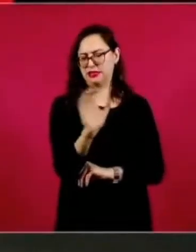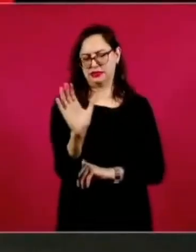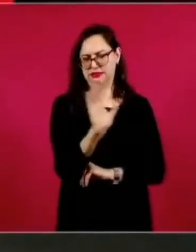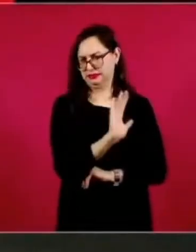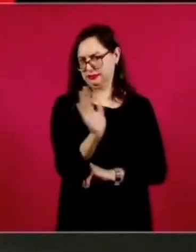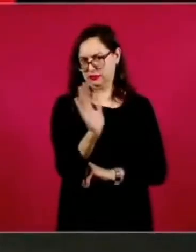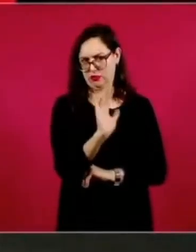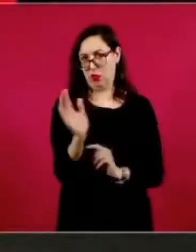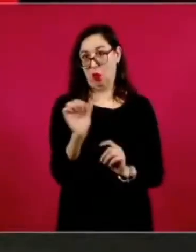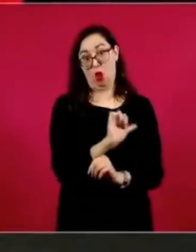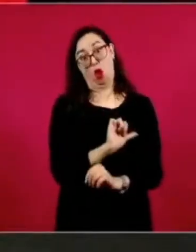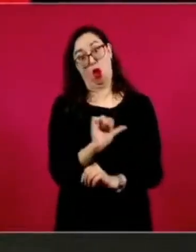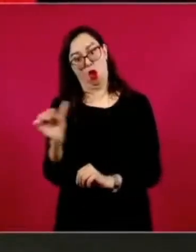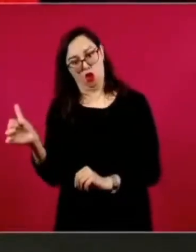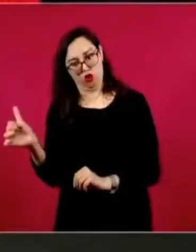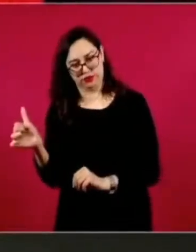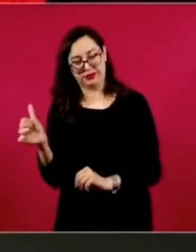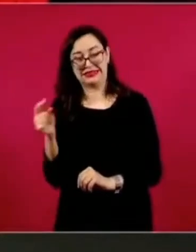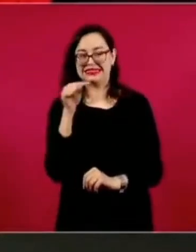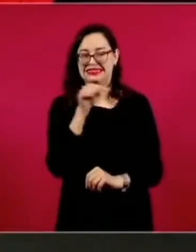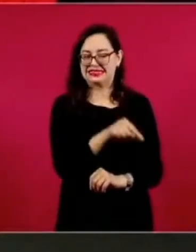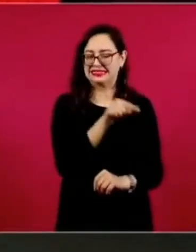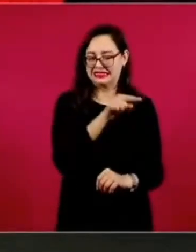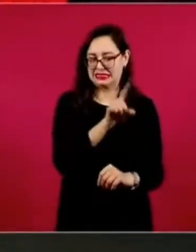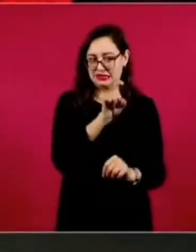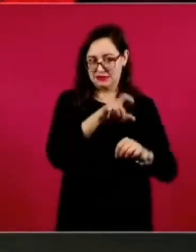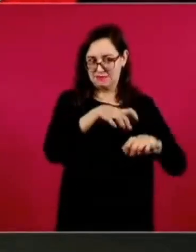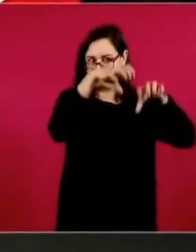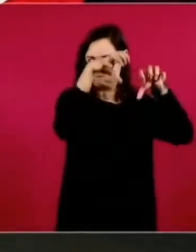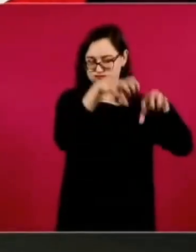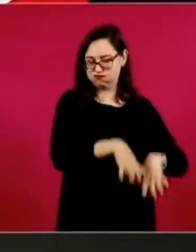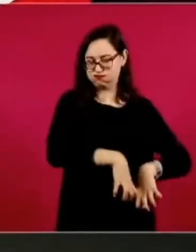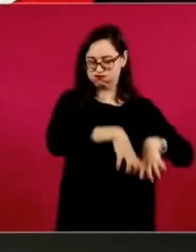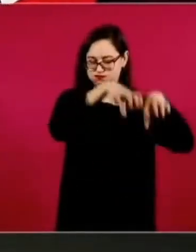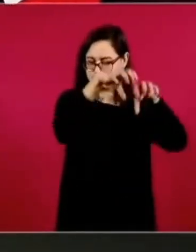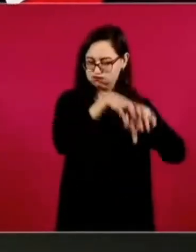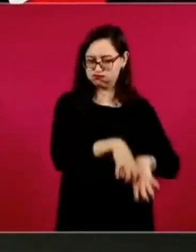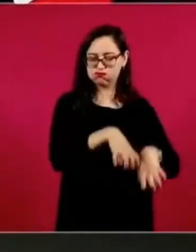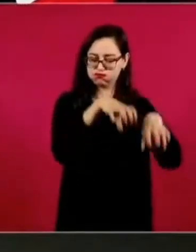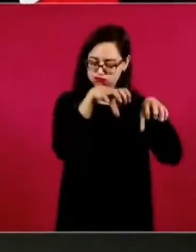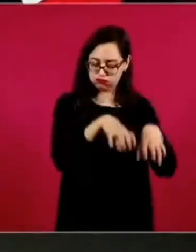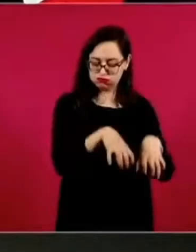aguas en Tlapa, ya se está atendiendo,